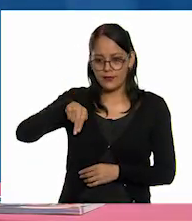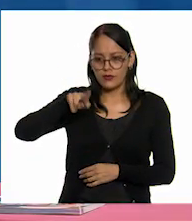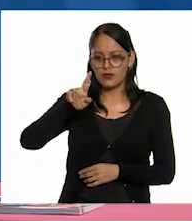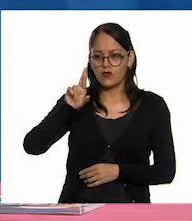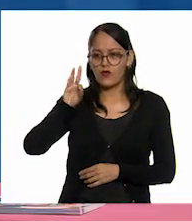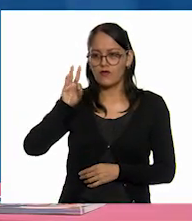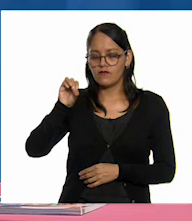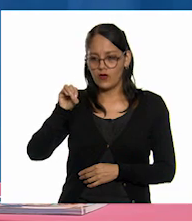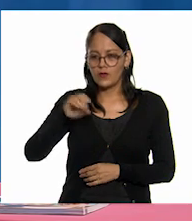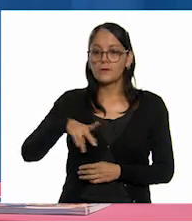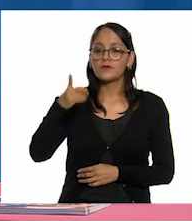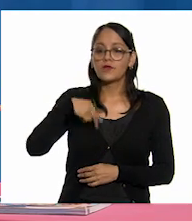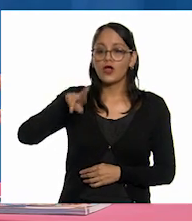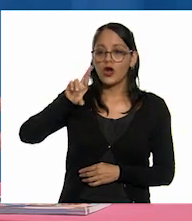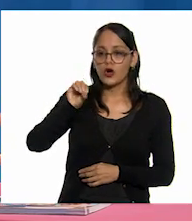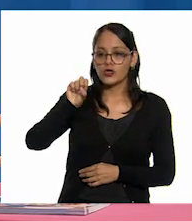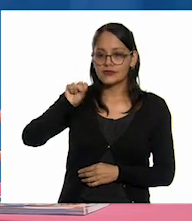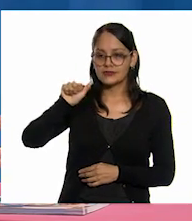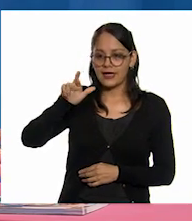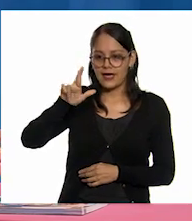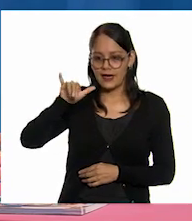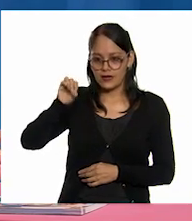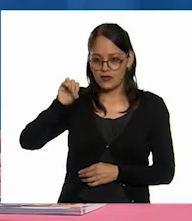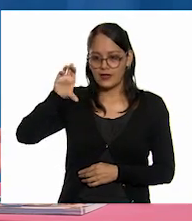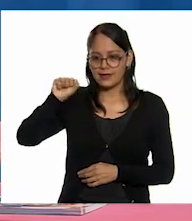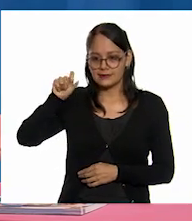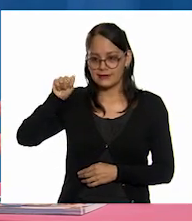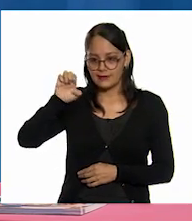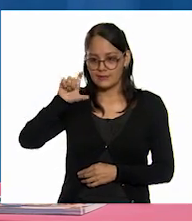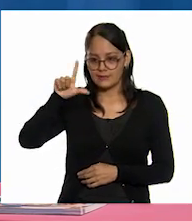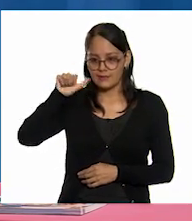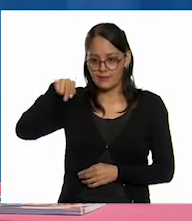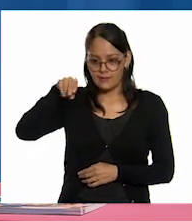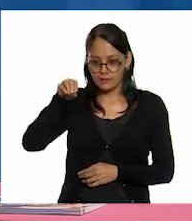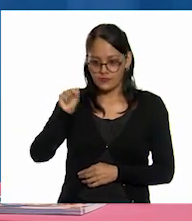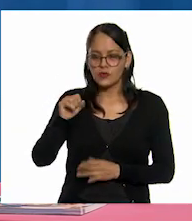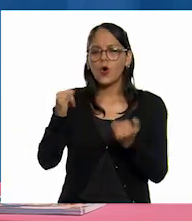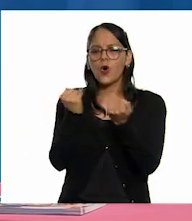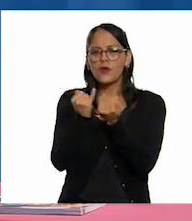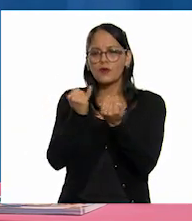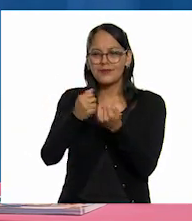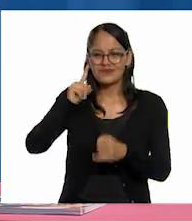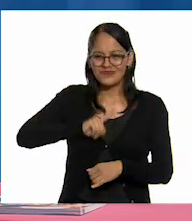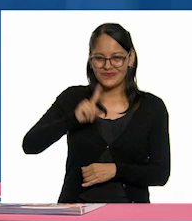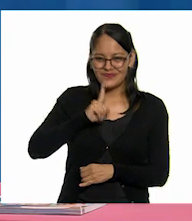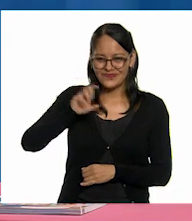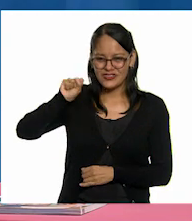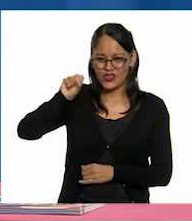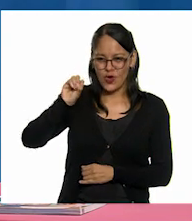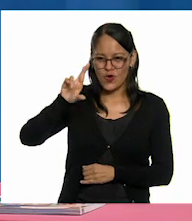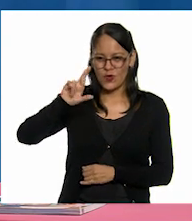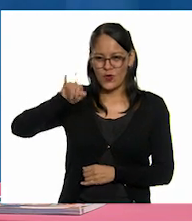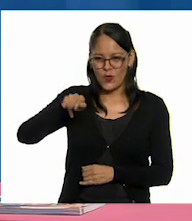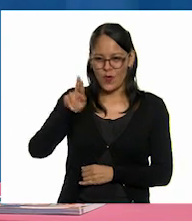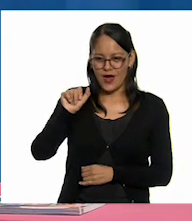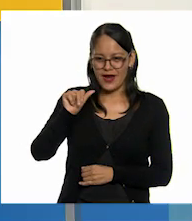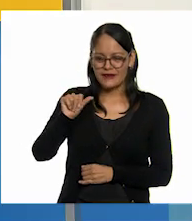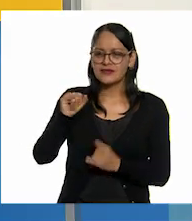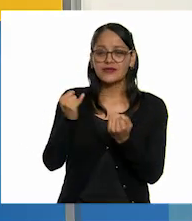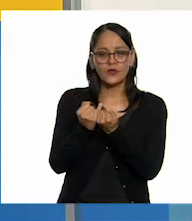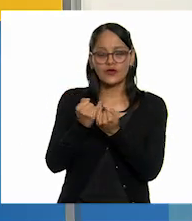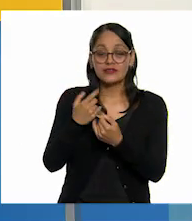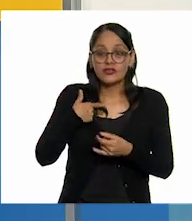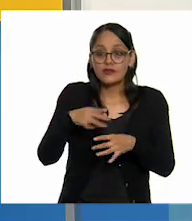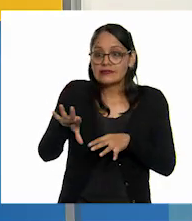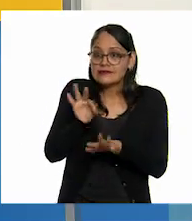Rosario Castellanos o los poemas de Sor Juana. La verdad, maestra, no podría decidirme. Tienes